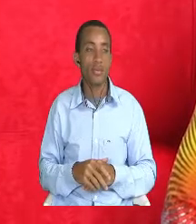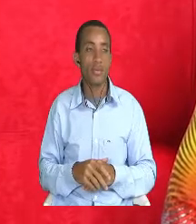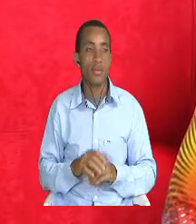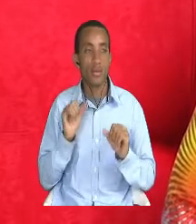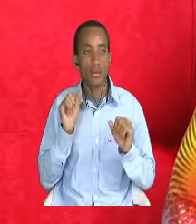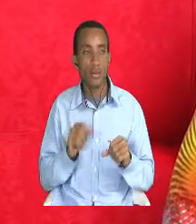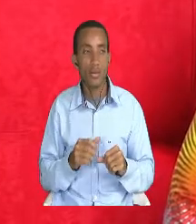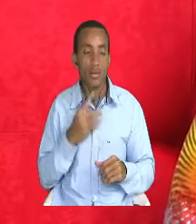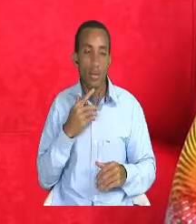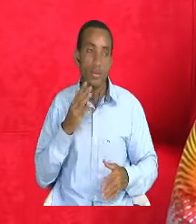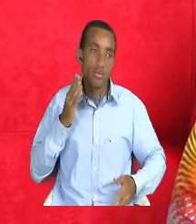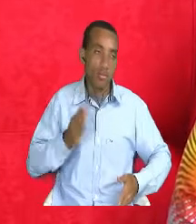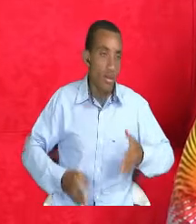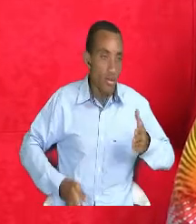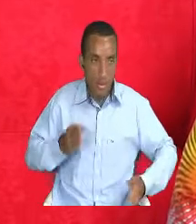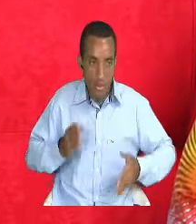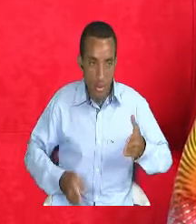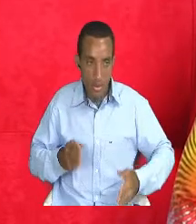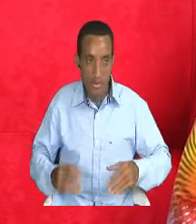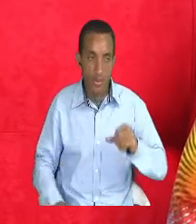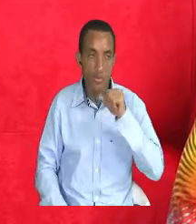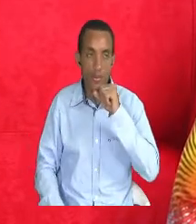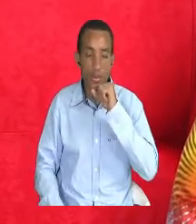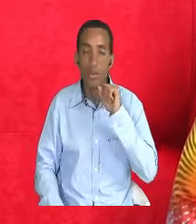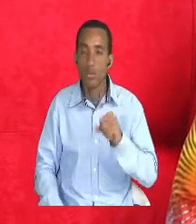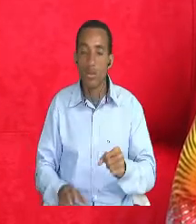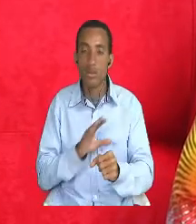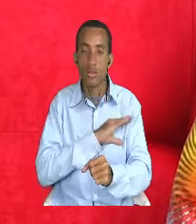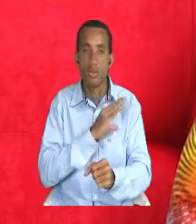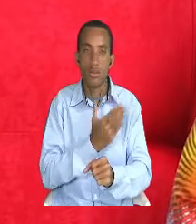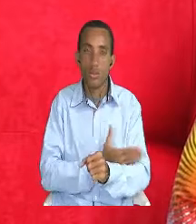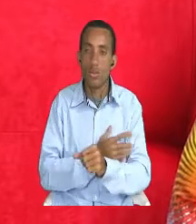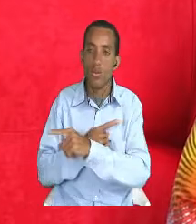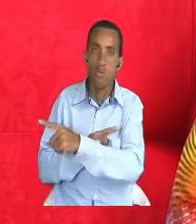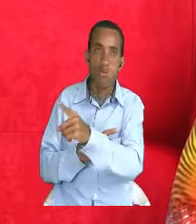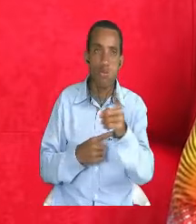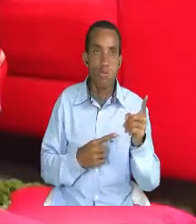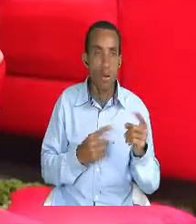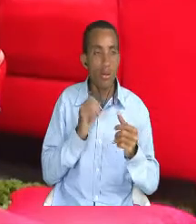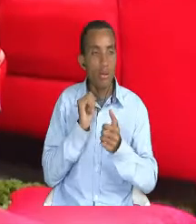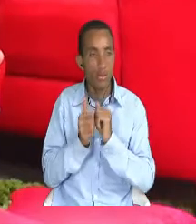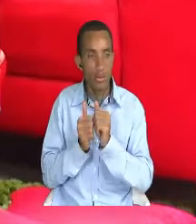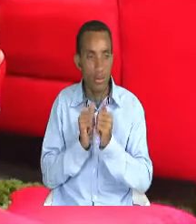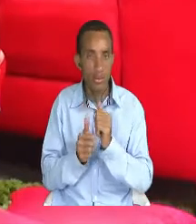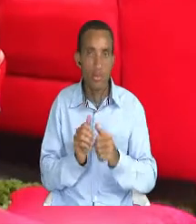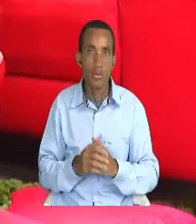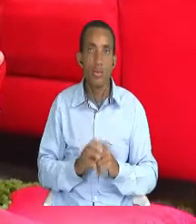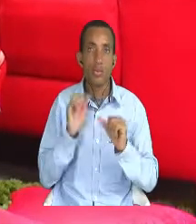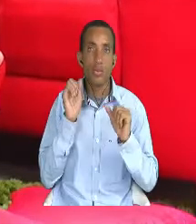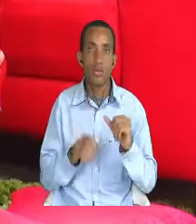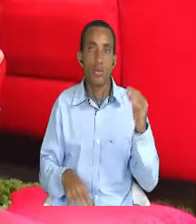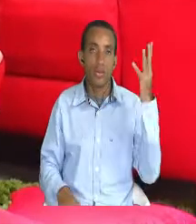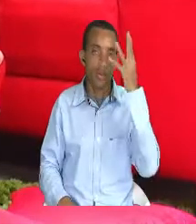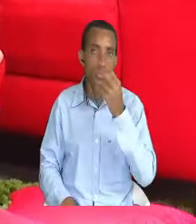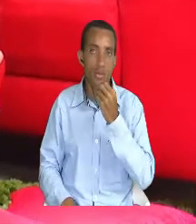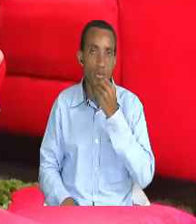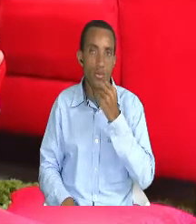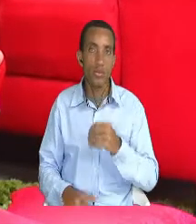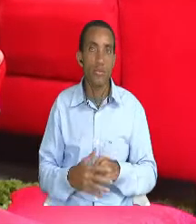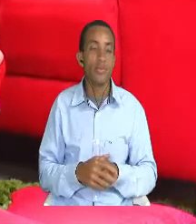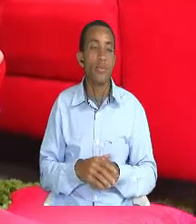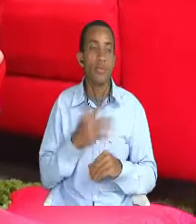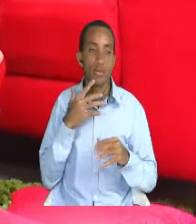de competir, que en Barranca Bermeja hay mucho potencial atlético, hay mucho potencial deportivo y se ha dado la bonita oportunidad de